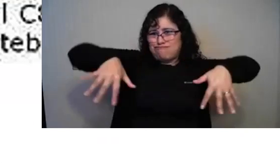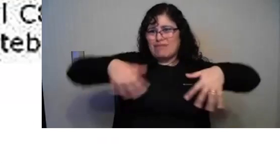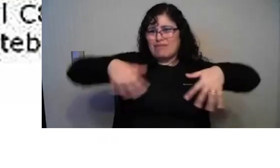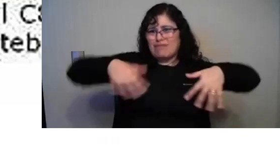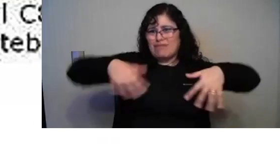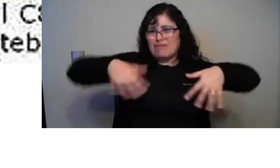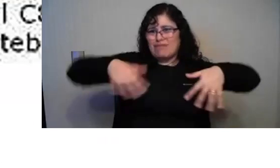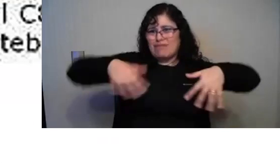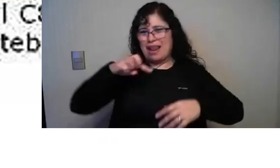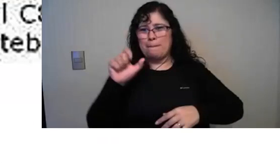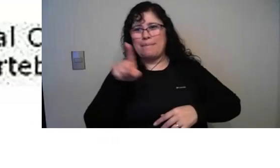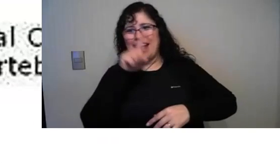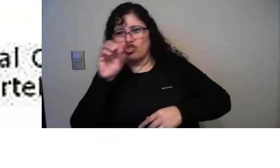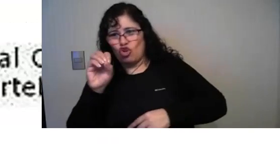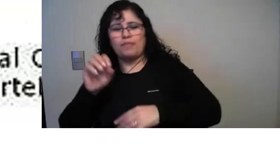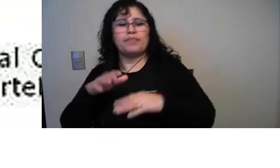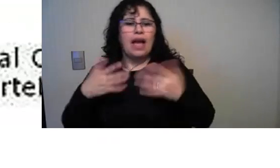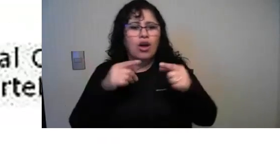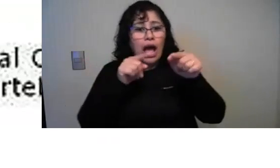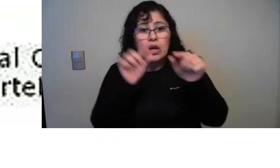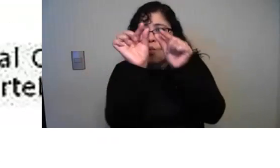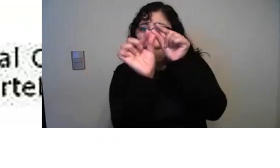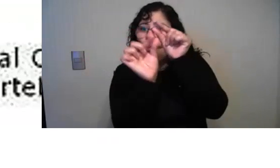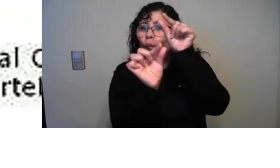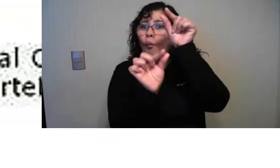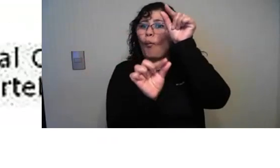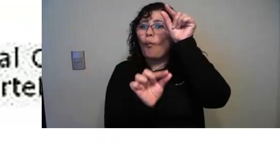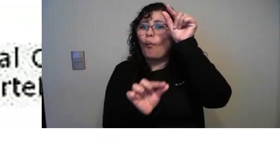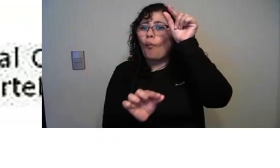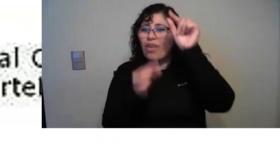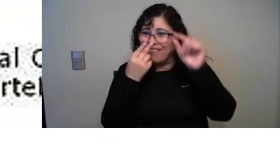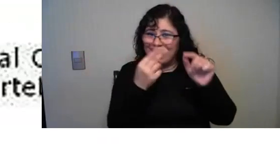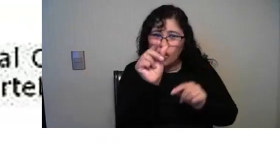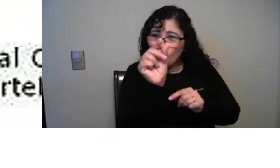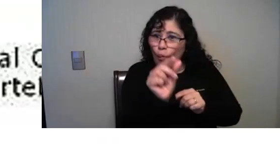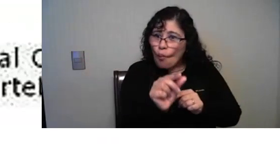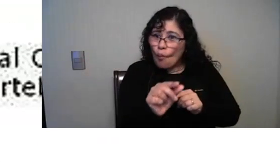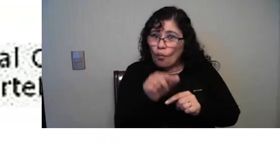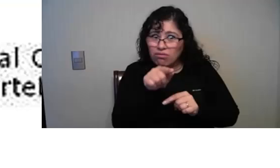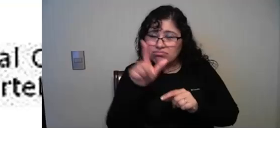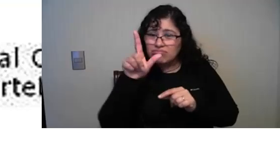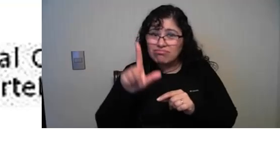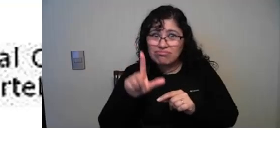es más delgada, porque solamente tiene que generar los nervios, ¿cierto?,